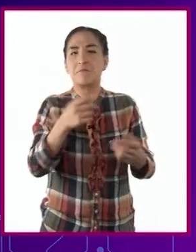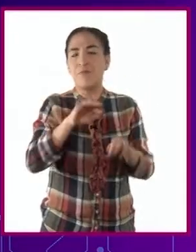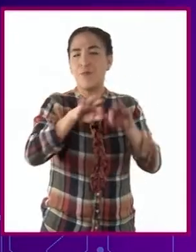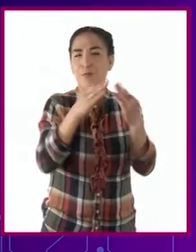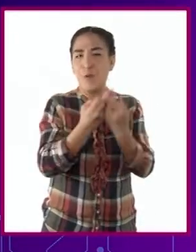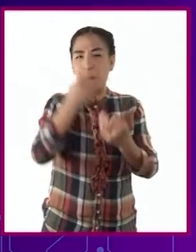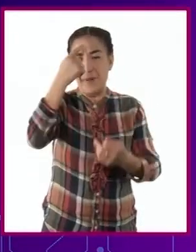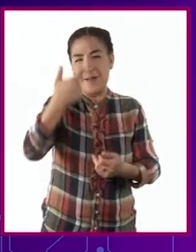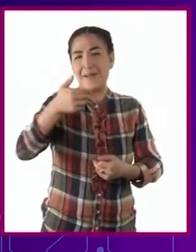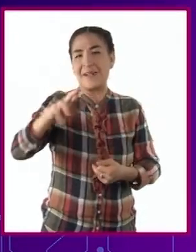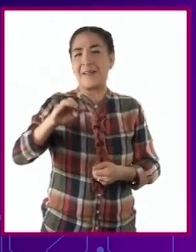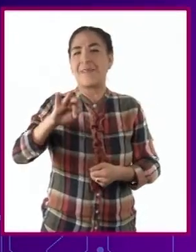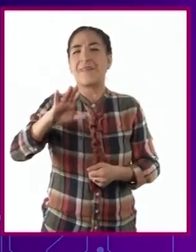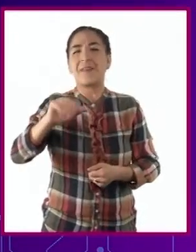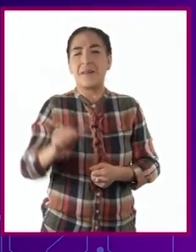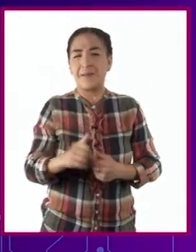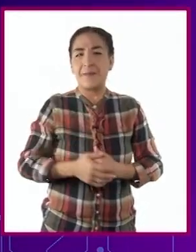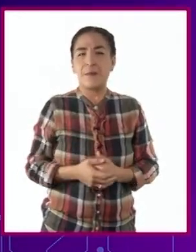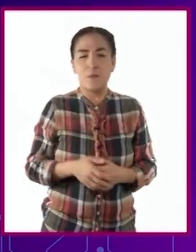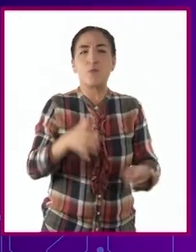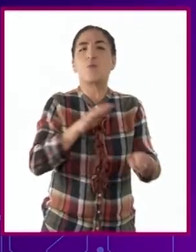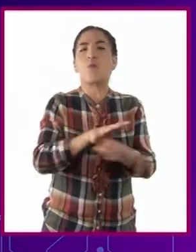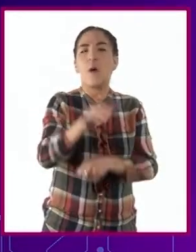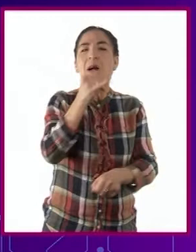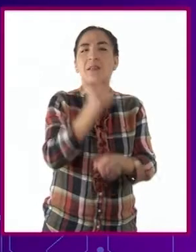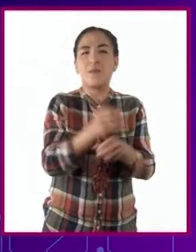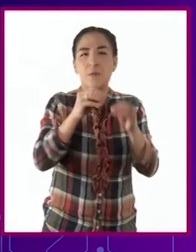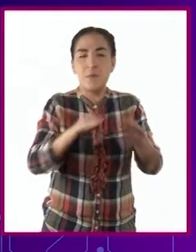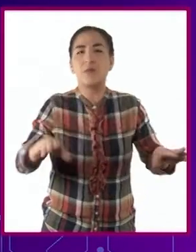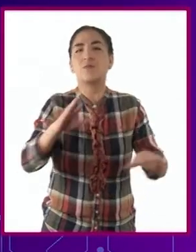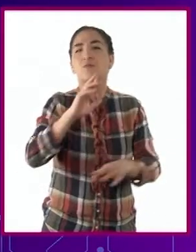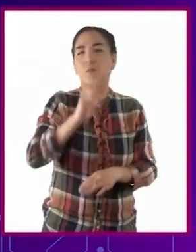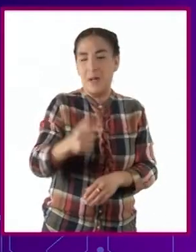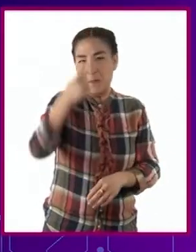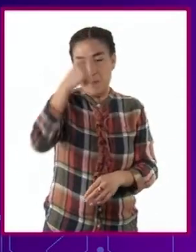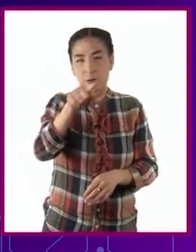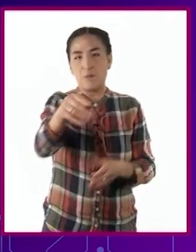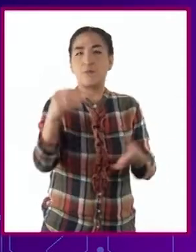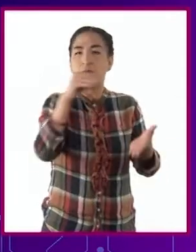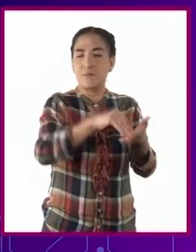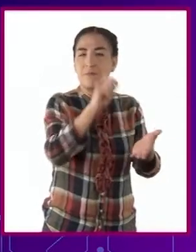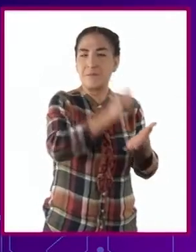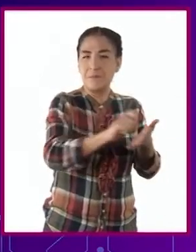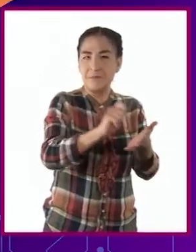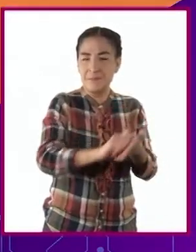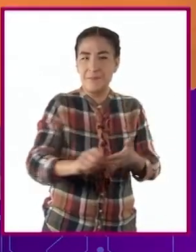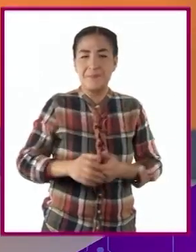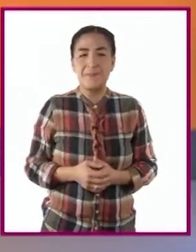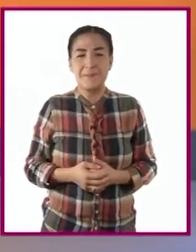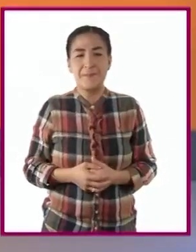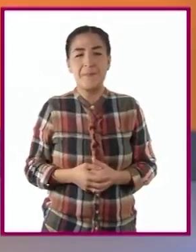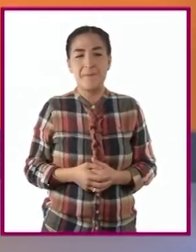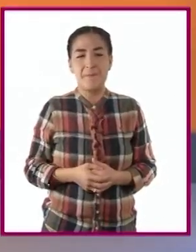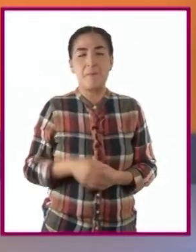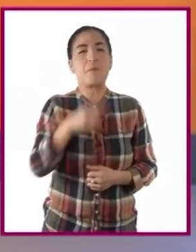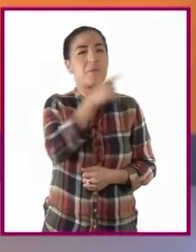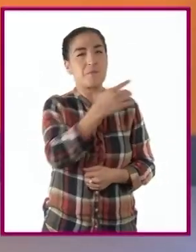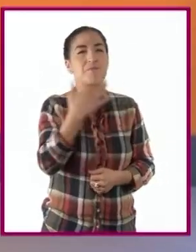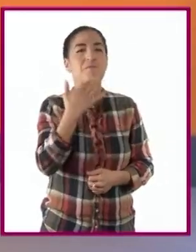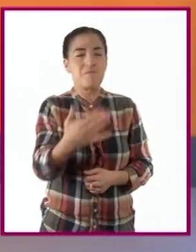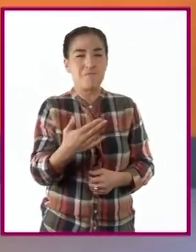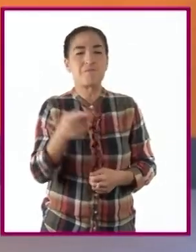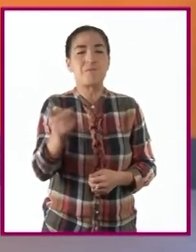gráfico? ¿Qué información es conveniente registrar en este tipo de gráficos? Buena pregunta,